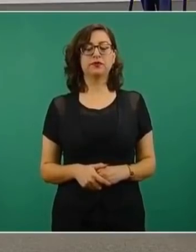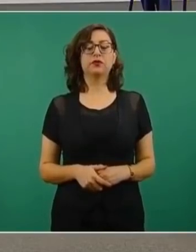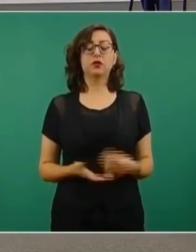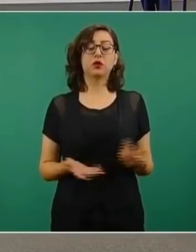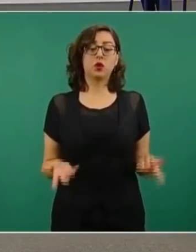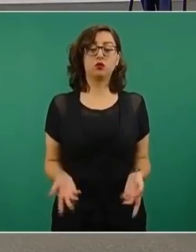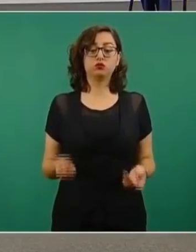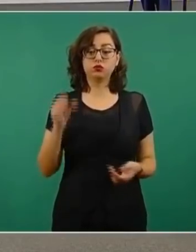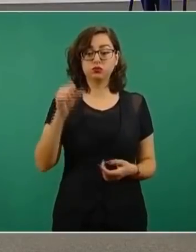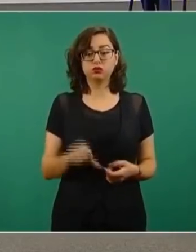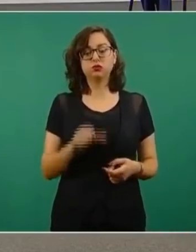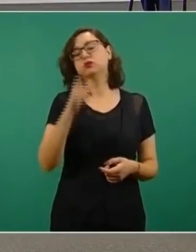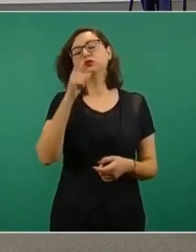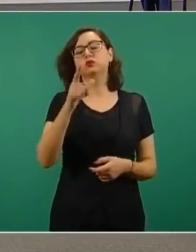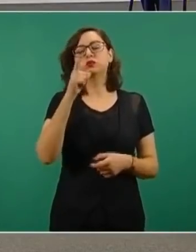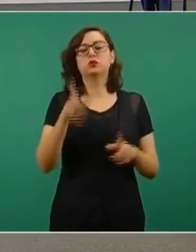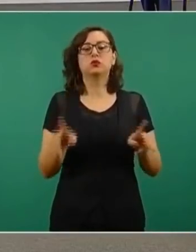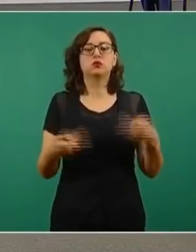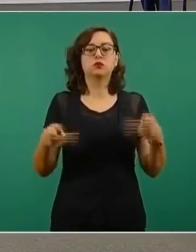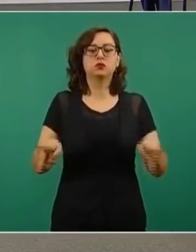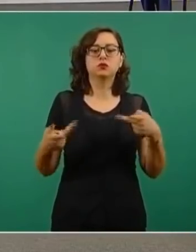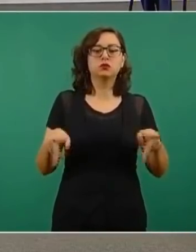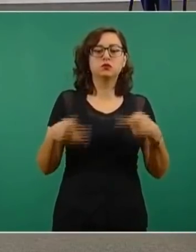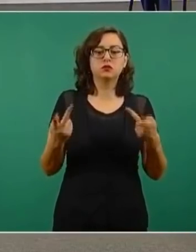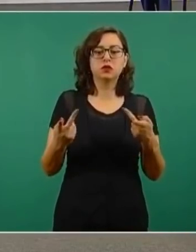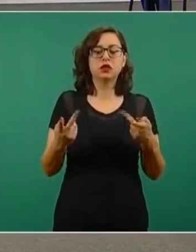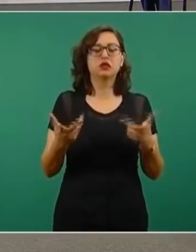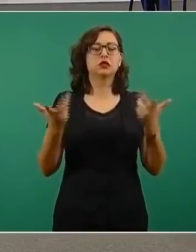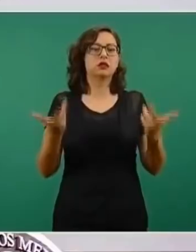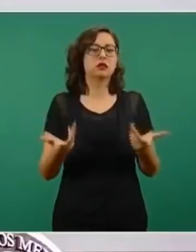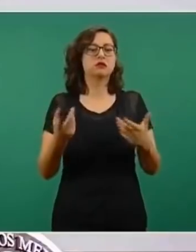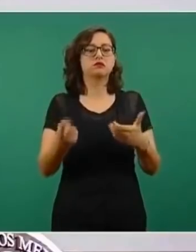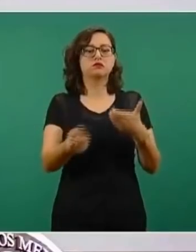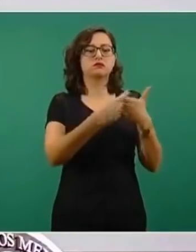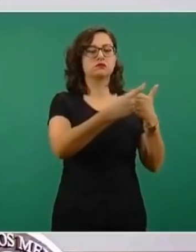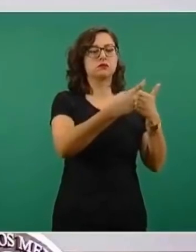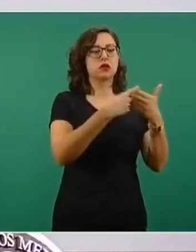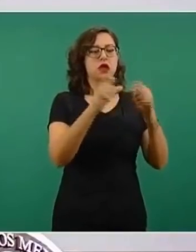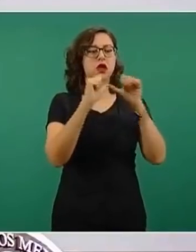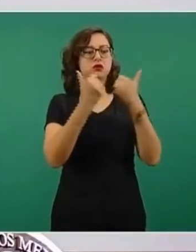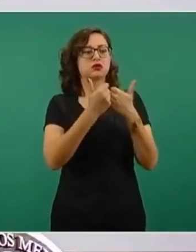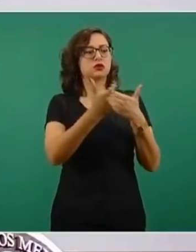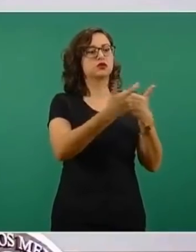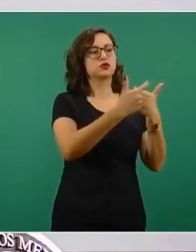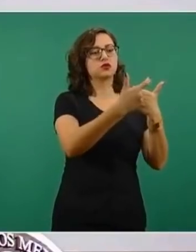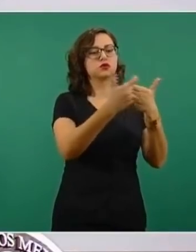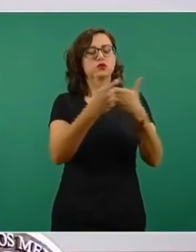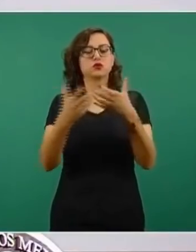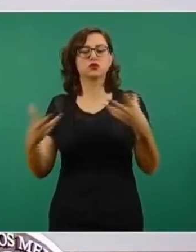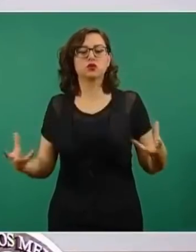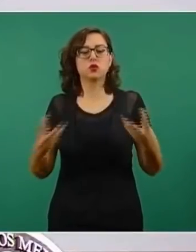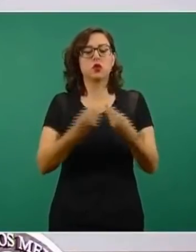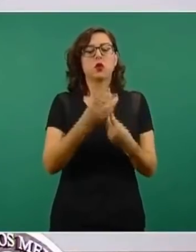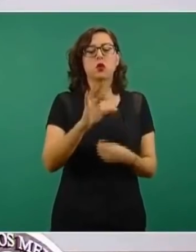mercado, asociado al número de clientes que tiene, hoy en día la CFE cuenta con un padrón de